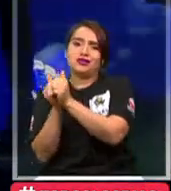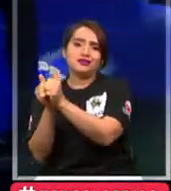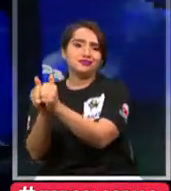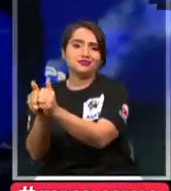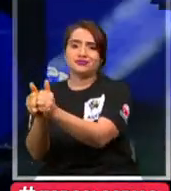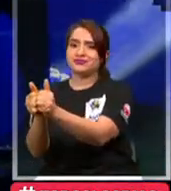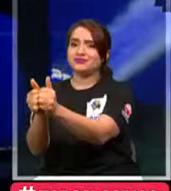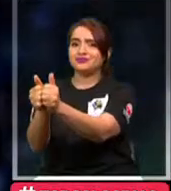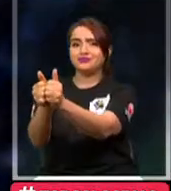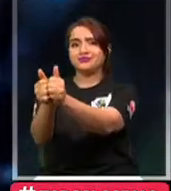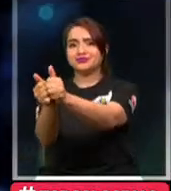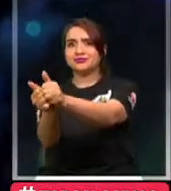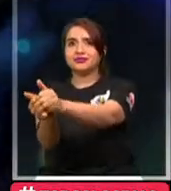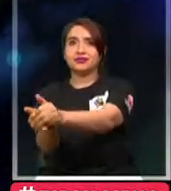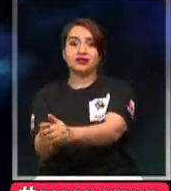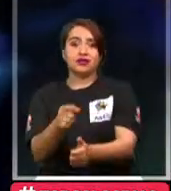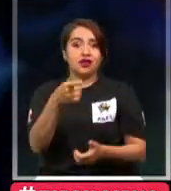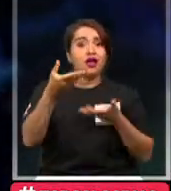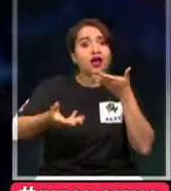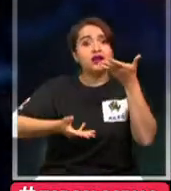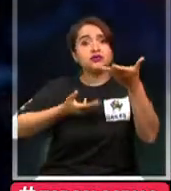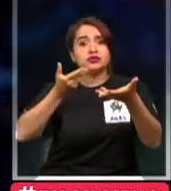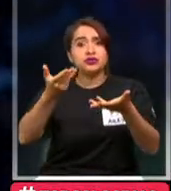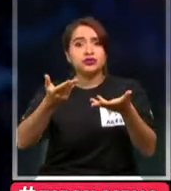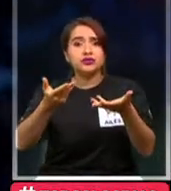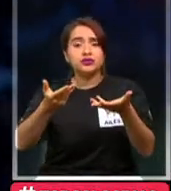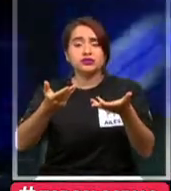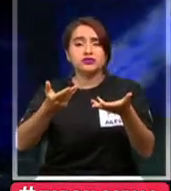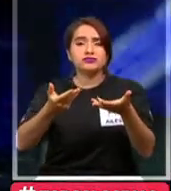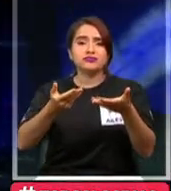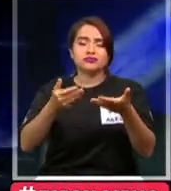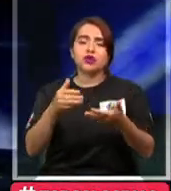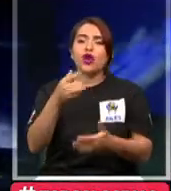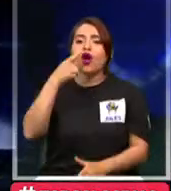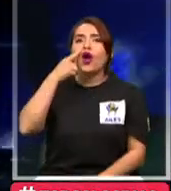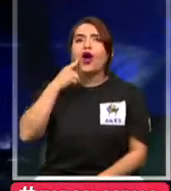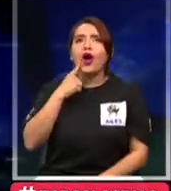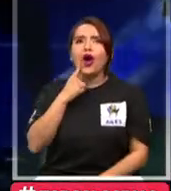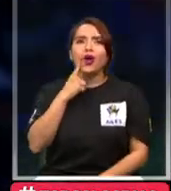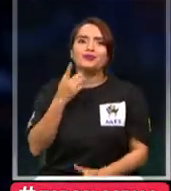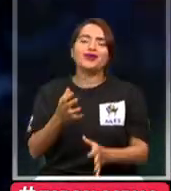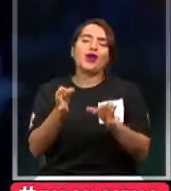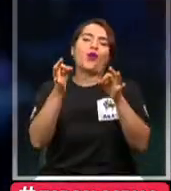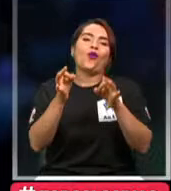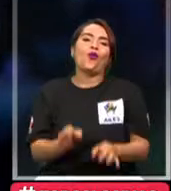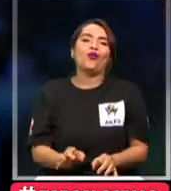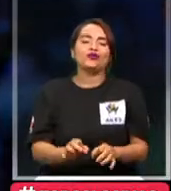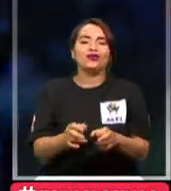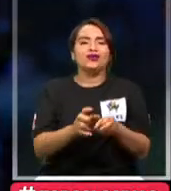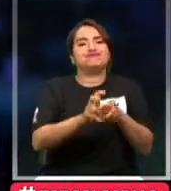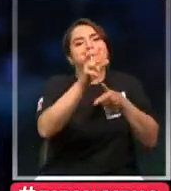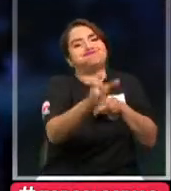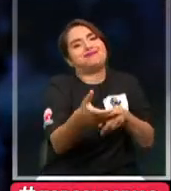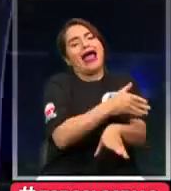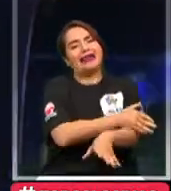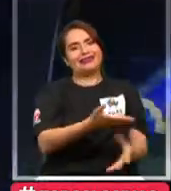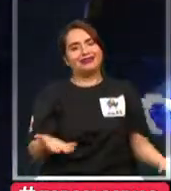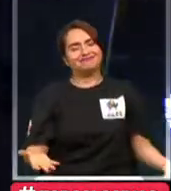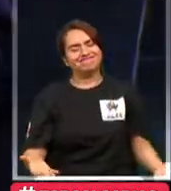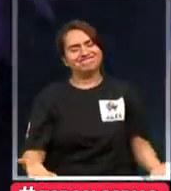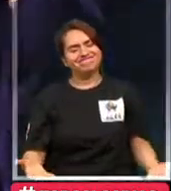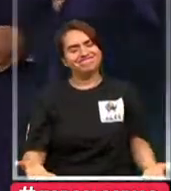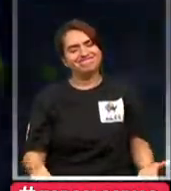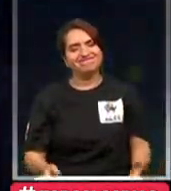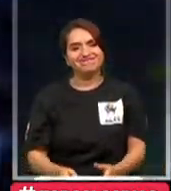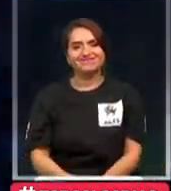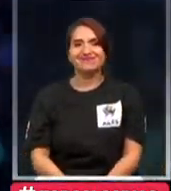acompañar. Ey, esa es una canción que se la dedicó a un hombre precoz. No puede. Por eso esta